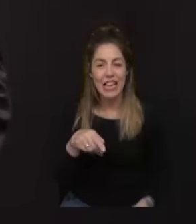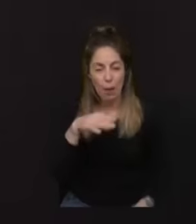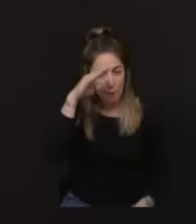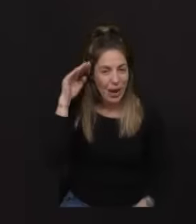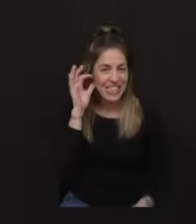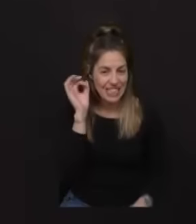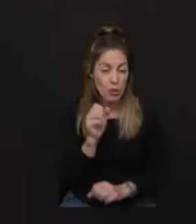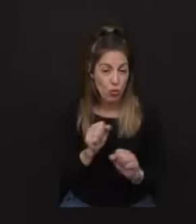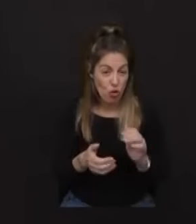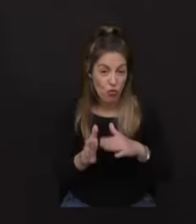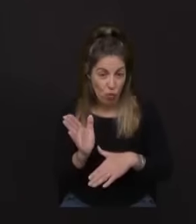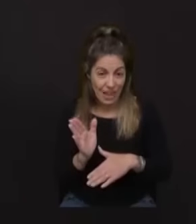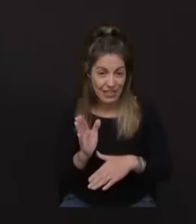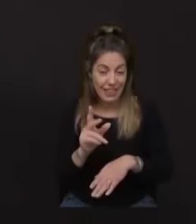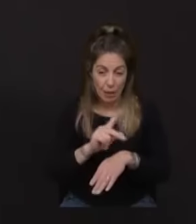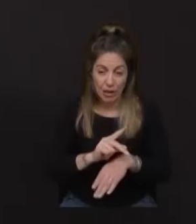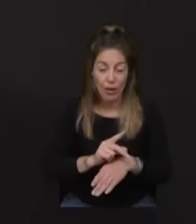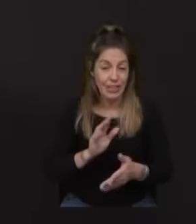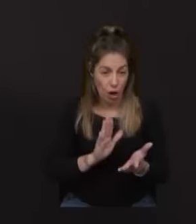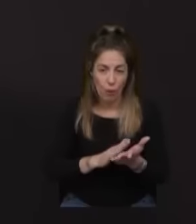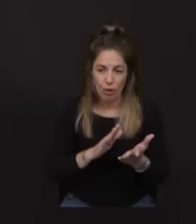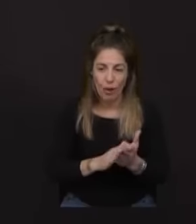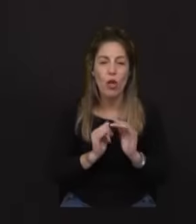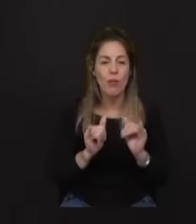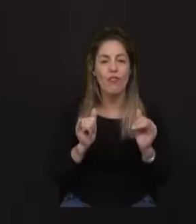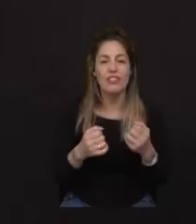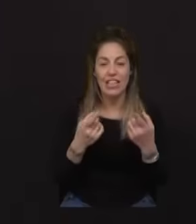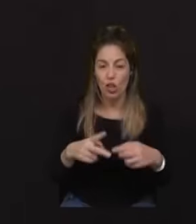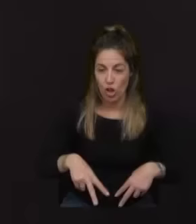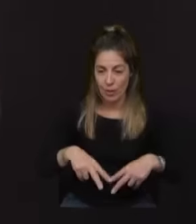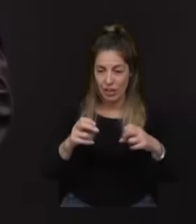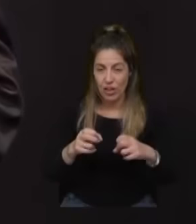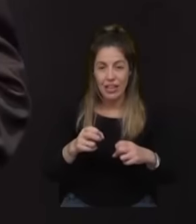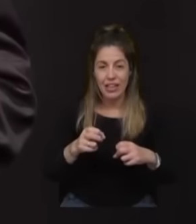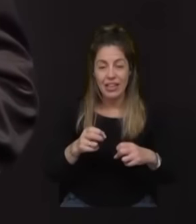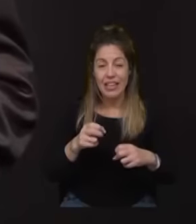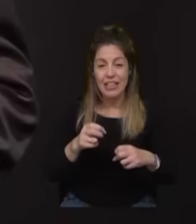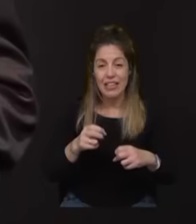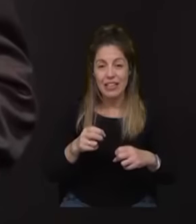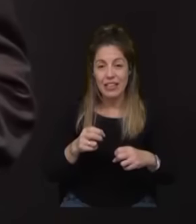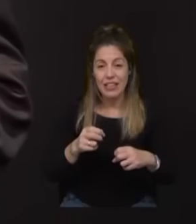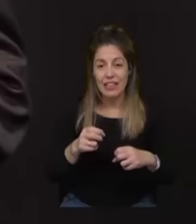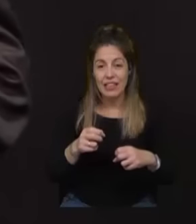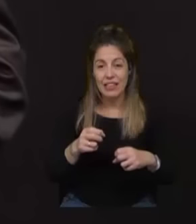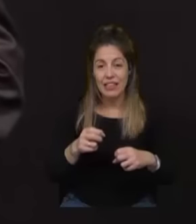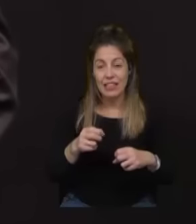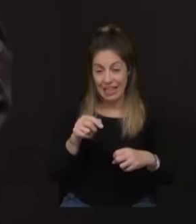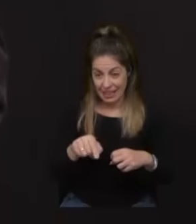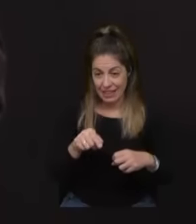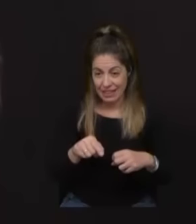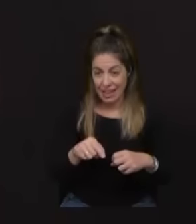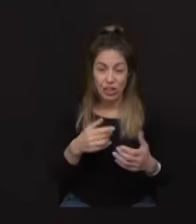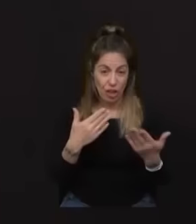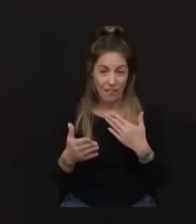logró fugar de Paraguay, está comprobado por información que le dieron los investigadores de que se venía la operación Ultranza PI, esta de la que